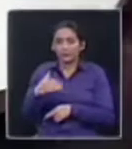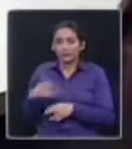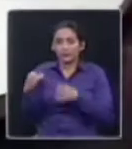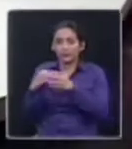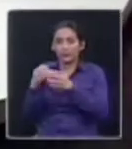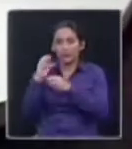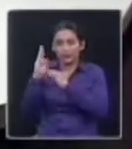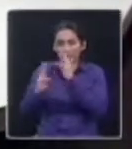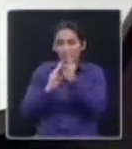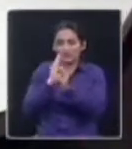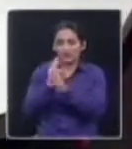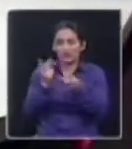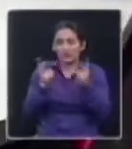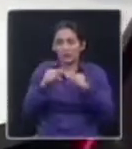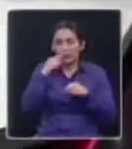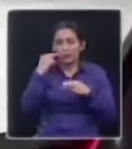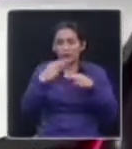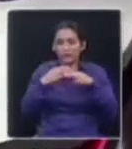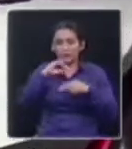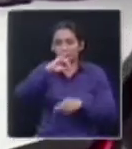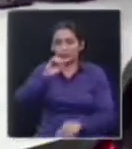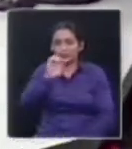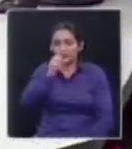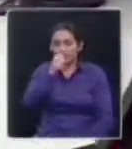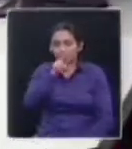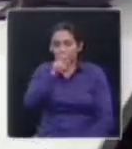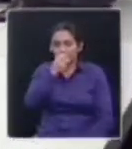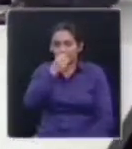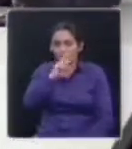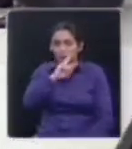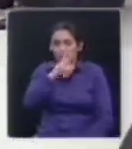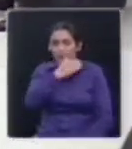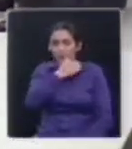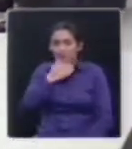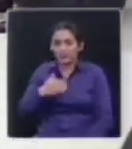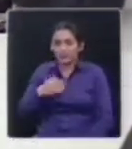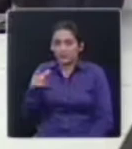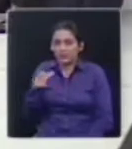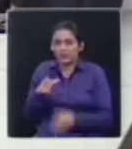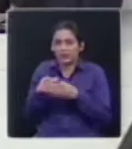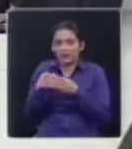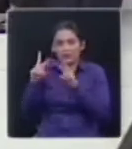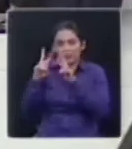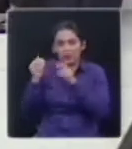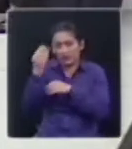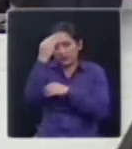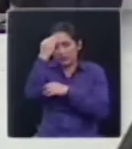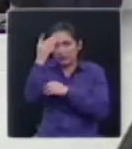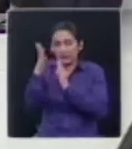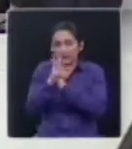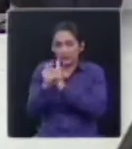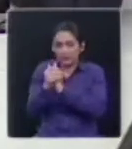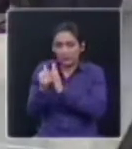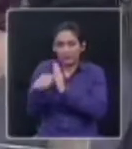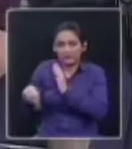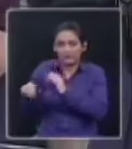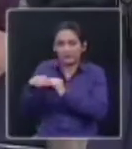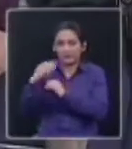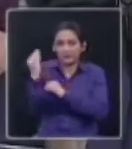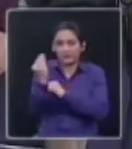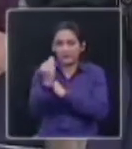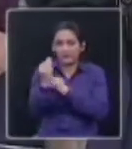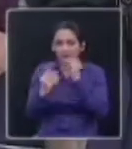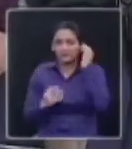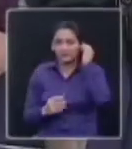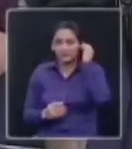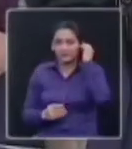está con nosotros Jesús Martínez, vicepresidente de Membresía de Educación y Capacitación y Secciones Jóvenes de la